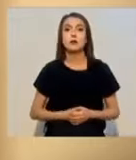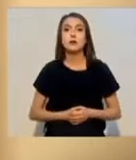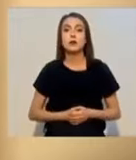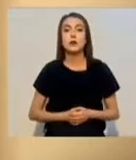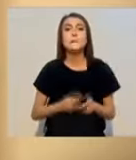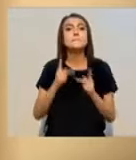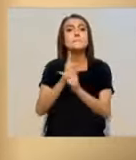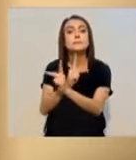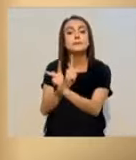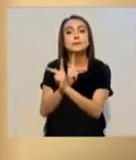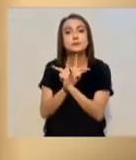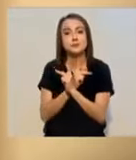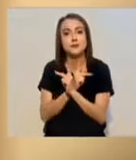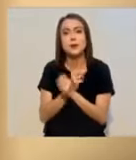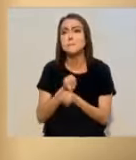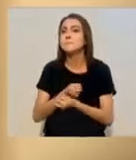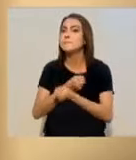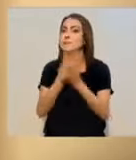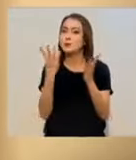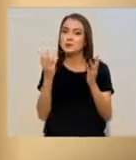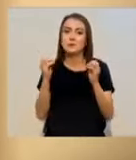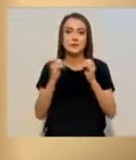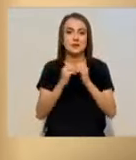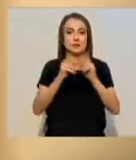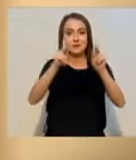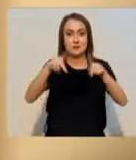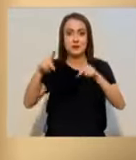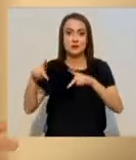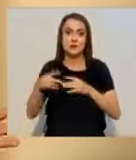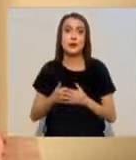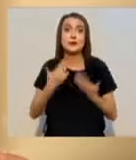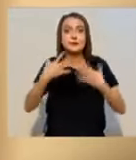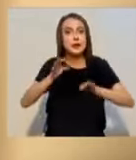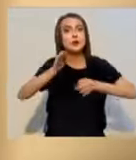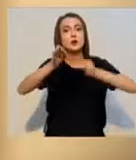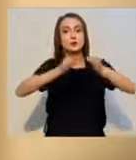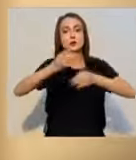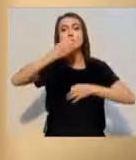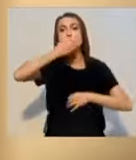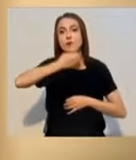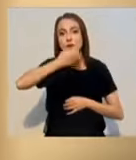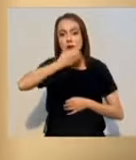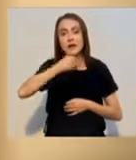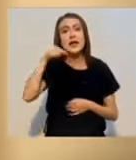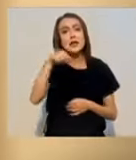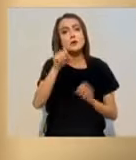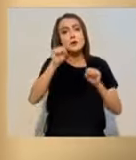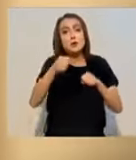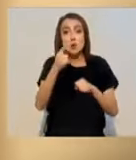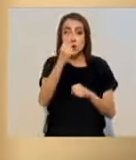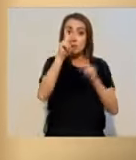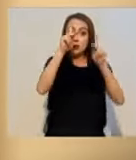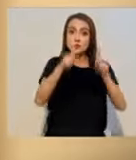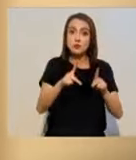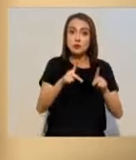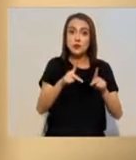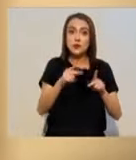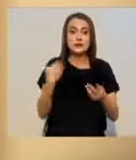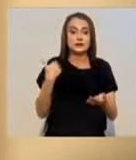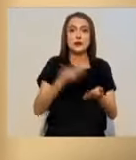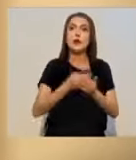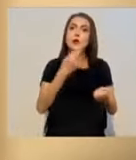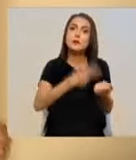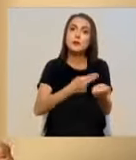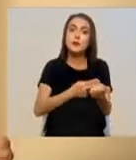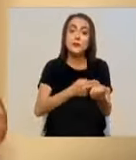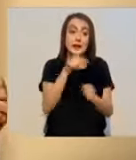de proteger a muchísimas más personas. Y como lo ha explicado muy bien Román, eso es cuando una persona llega al